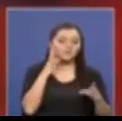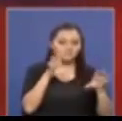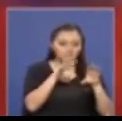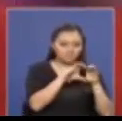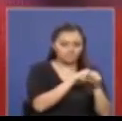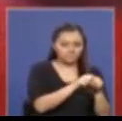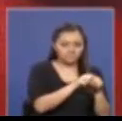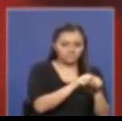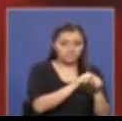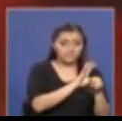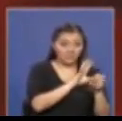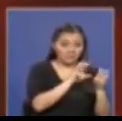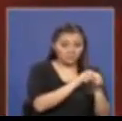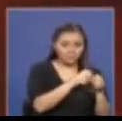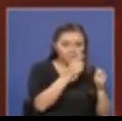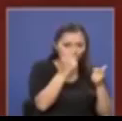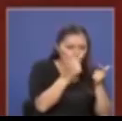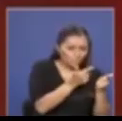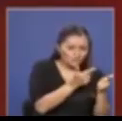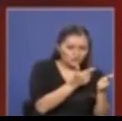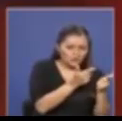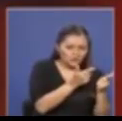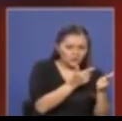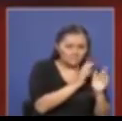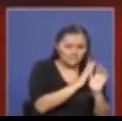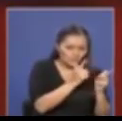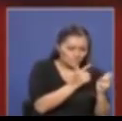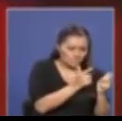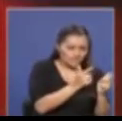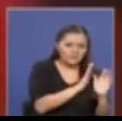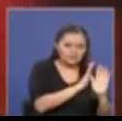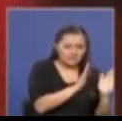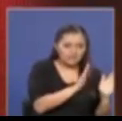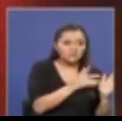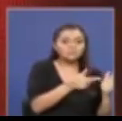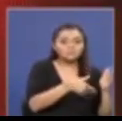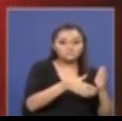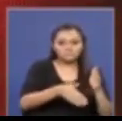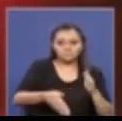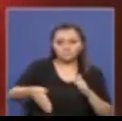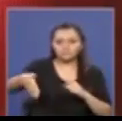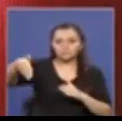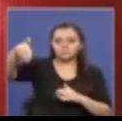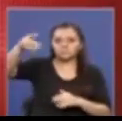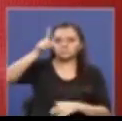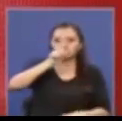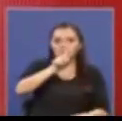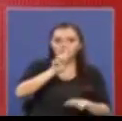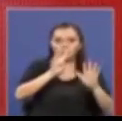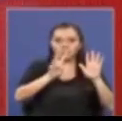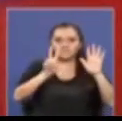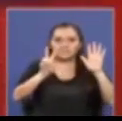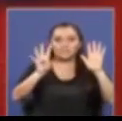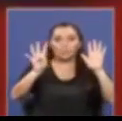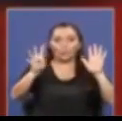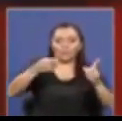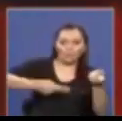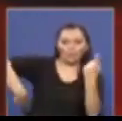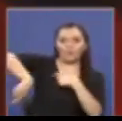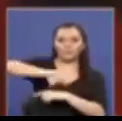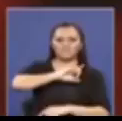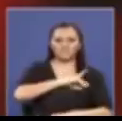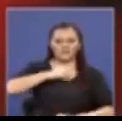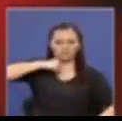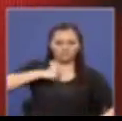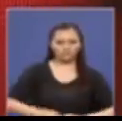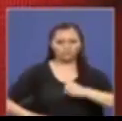de Chile. Luego regresó en el 79 jugándose la vida para resistir contra la presidencia. Ese es Michelle Bachelet, compañero. Y en